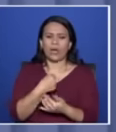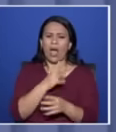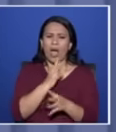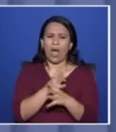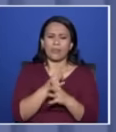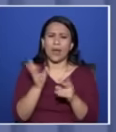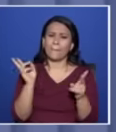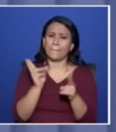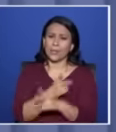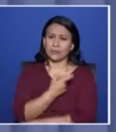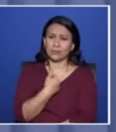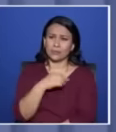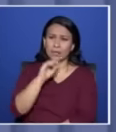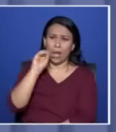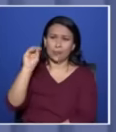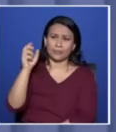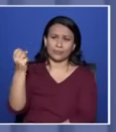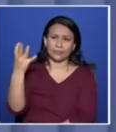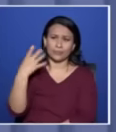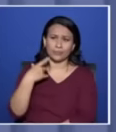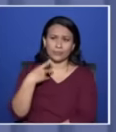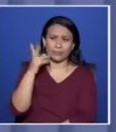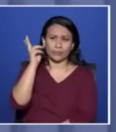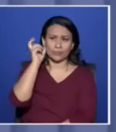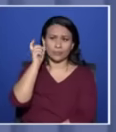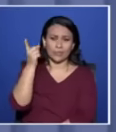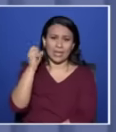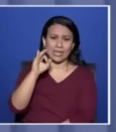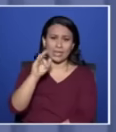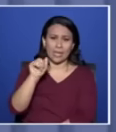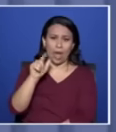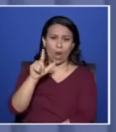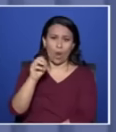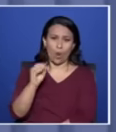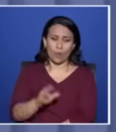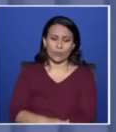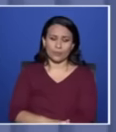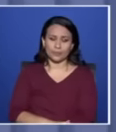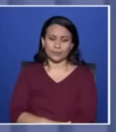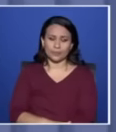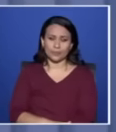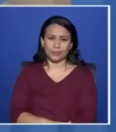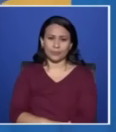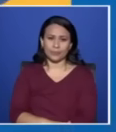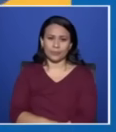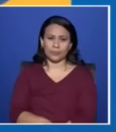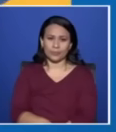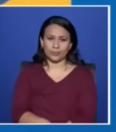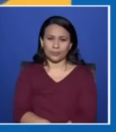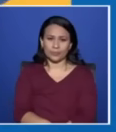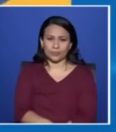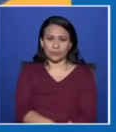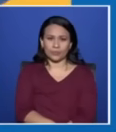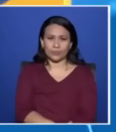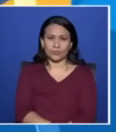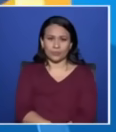Esto es gravísimo. Y para ampliar este caso, vamos a darle paso a esta hora a Ítalo Ruiz. Ítalo, cuéntanos.